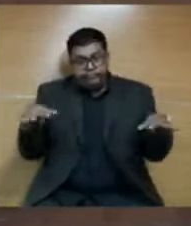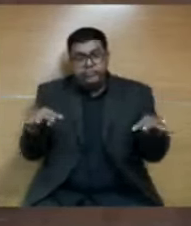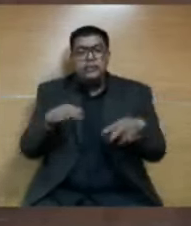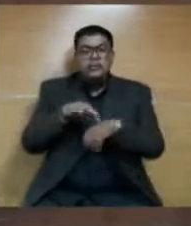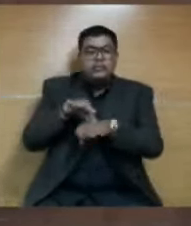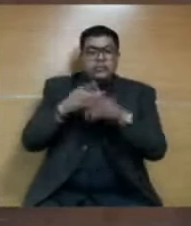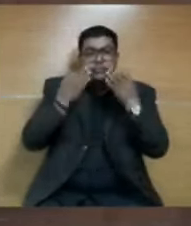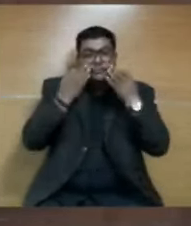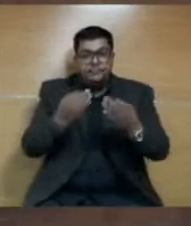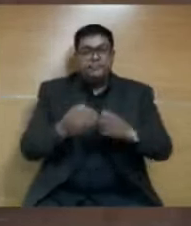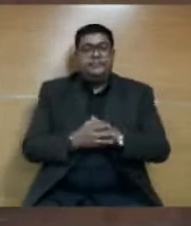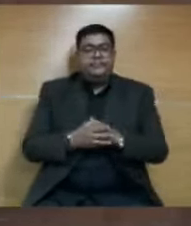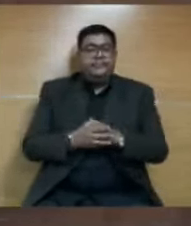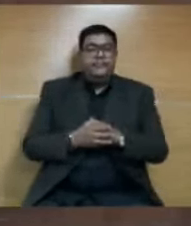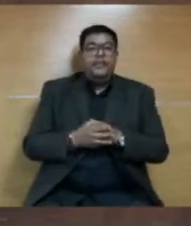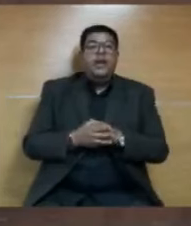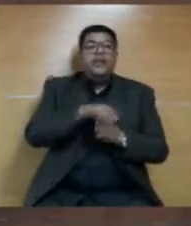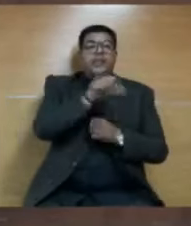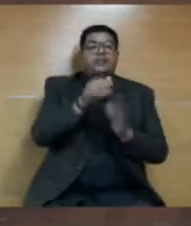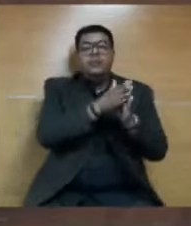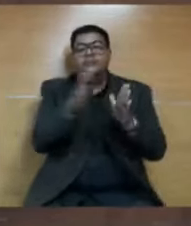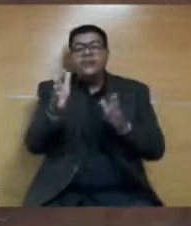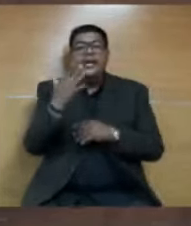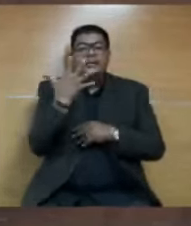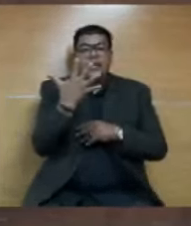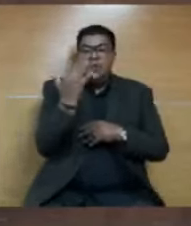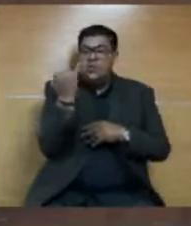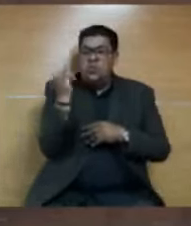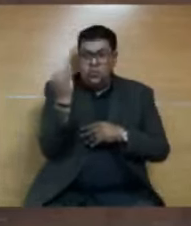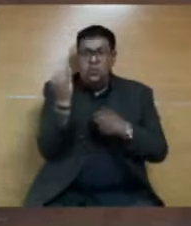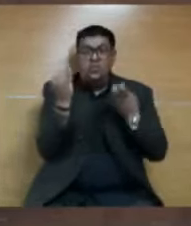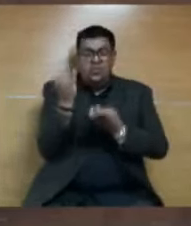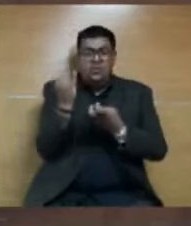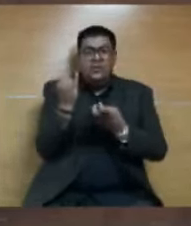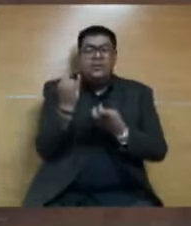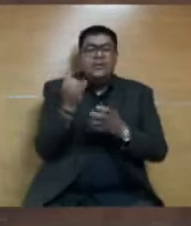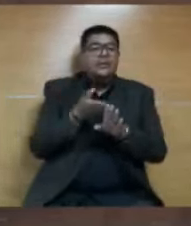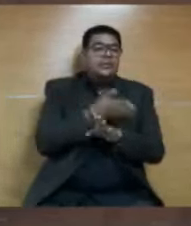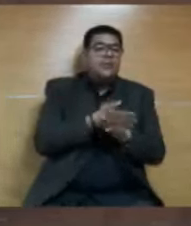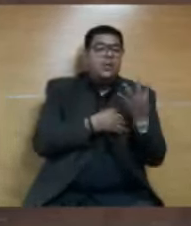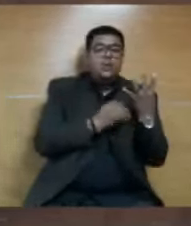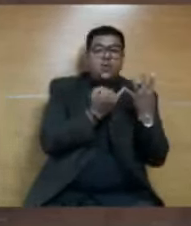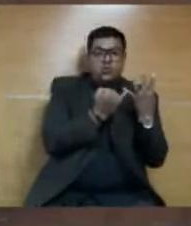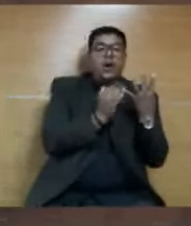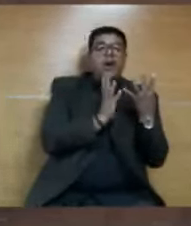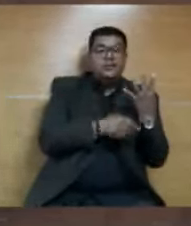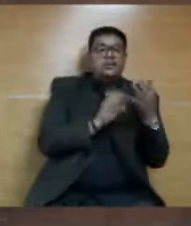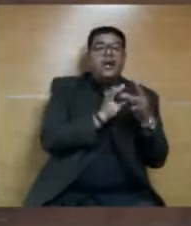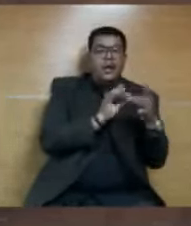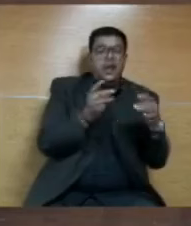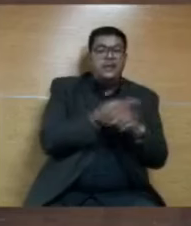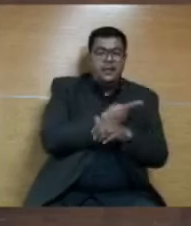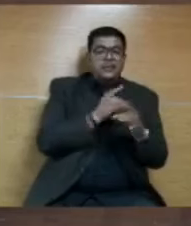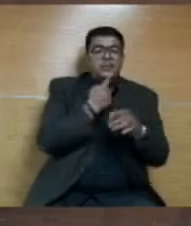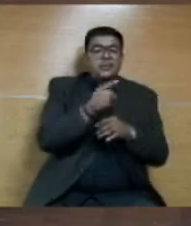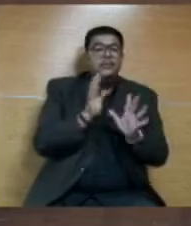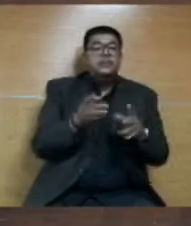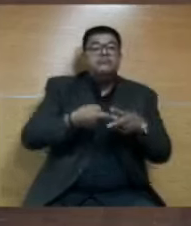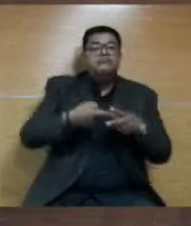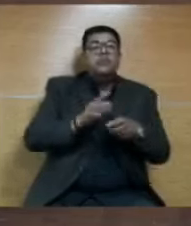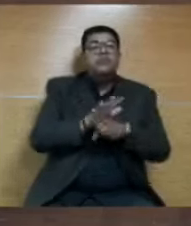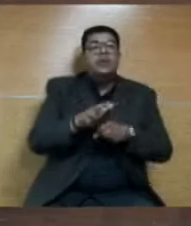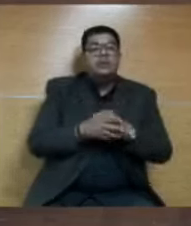Jalisco. Además, en la sesión del 5 de junio se indicó que en la referida sesión del 4 de junio ya se había determinado el número de casillas a